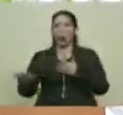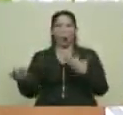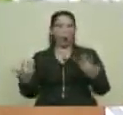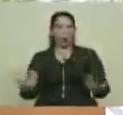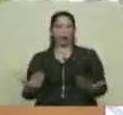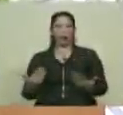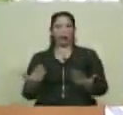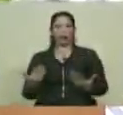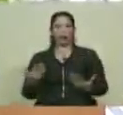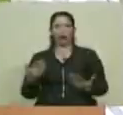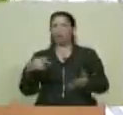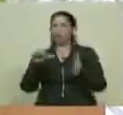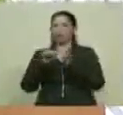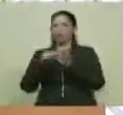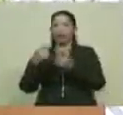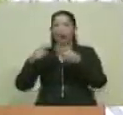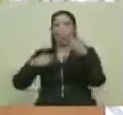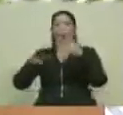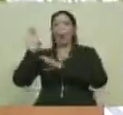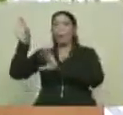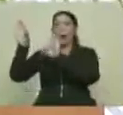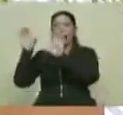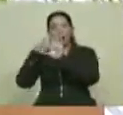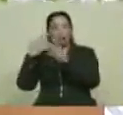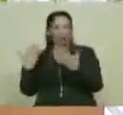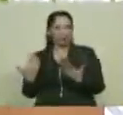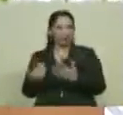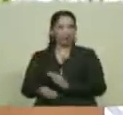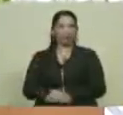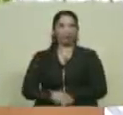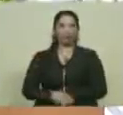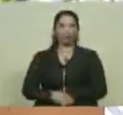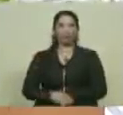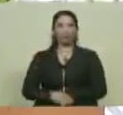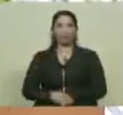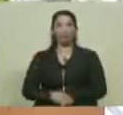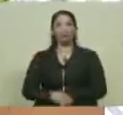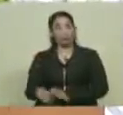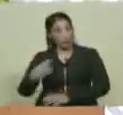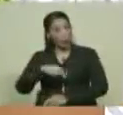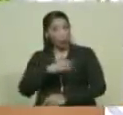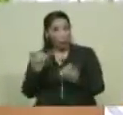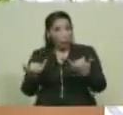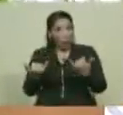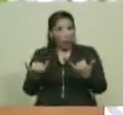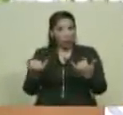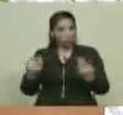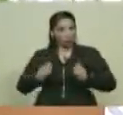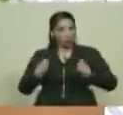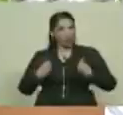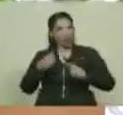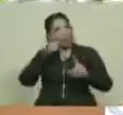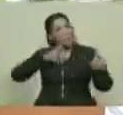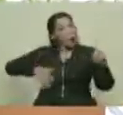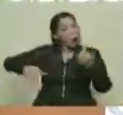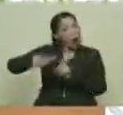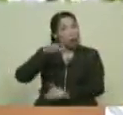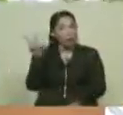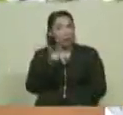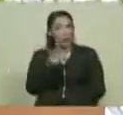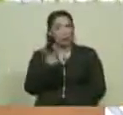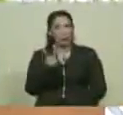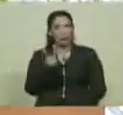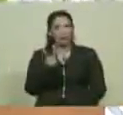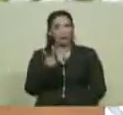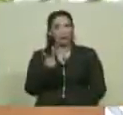estén. Y digo esto en el contexto que estamos viviendo. Al pueblo venezolano se